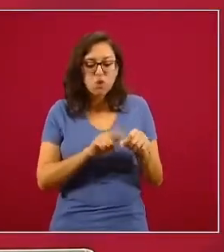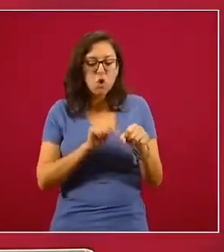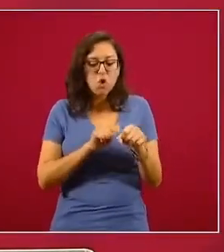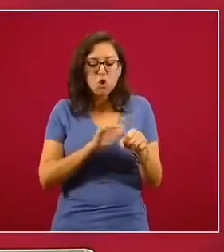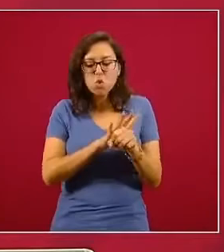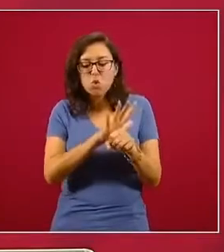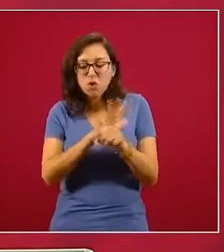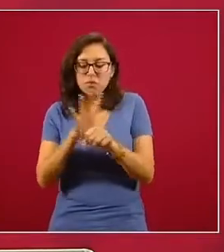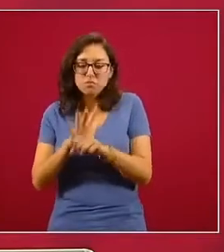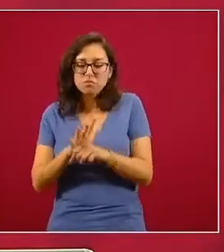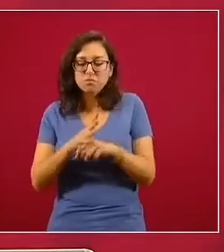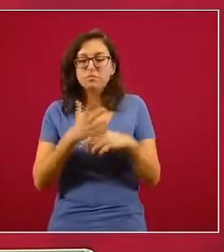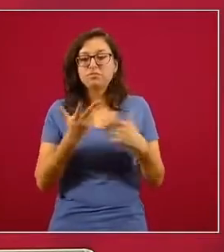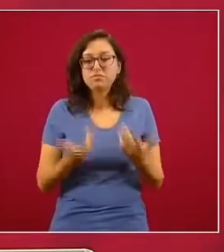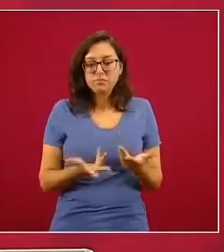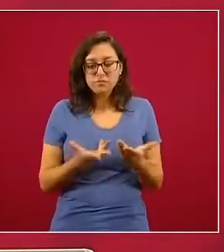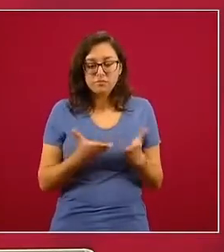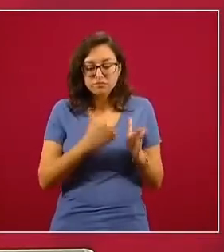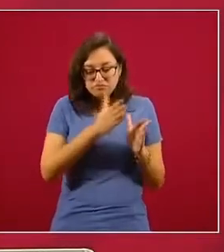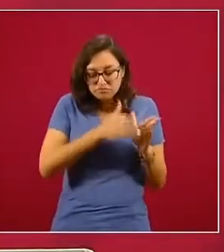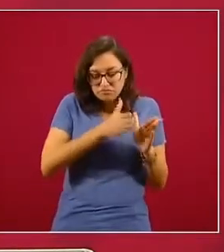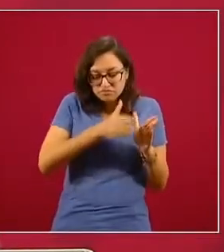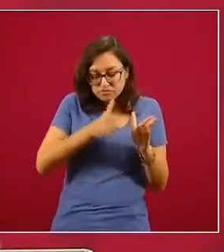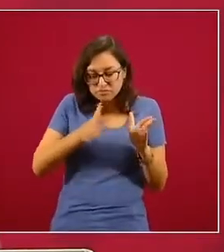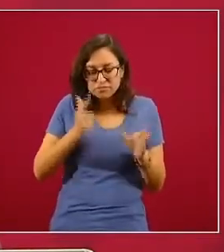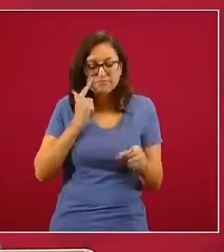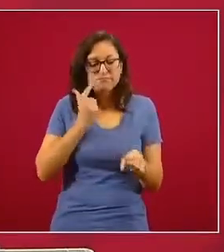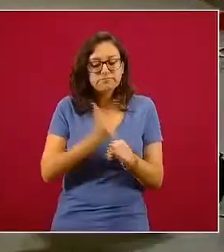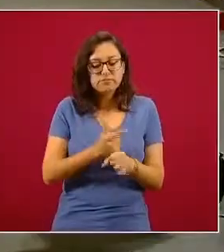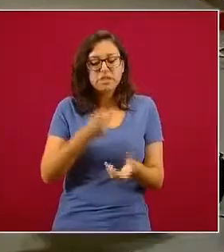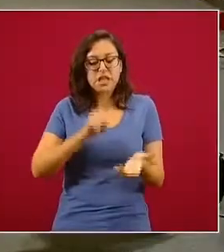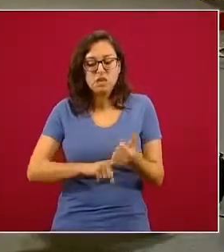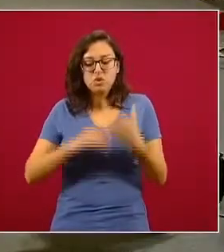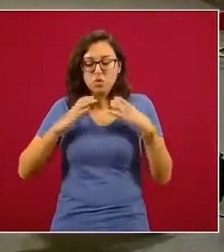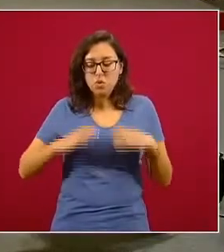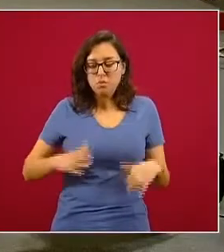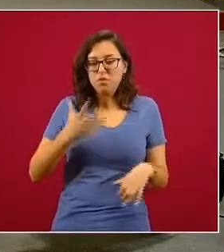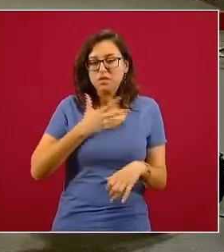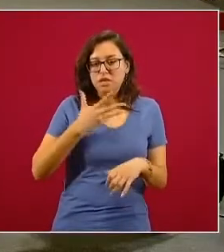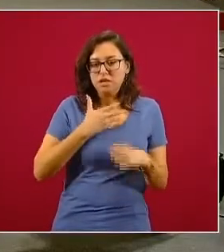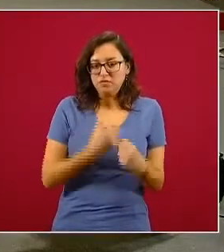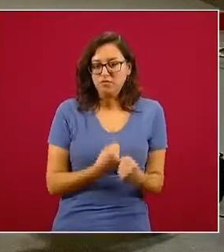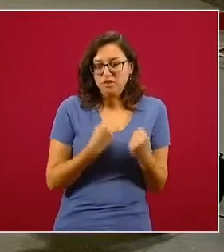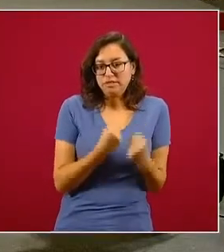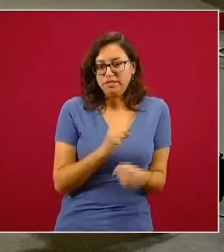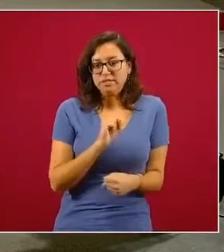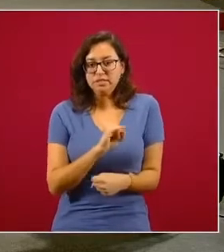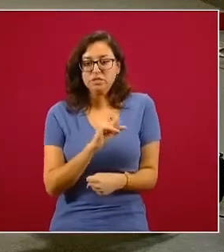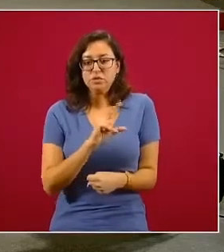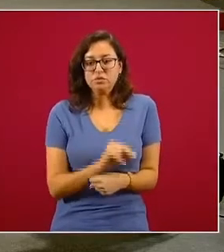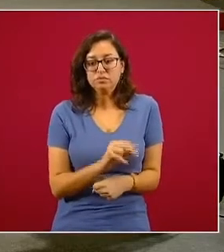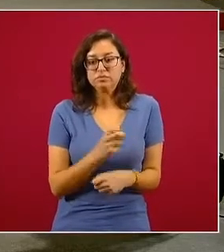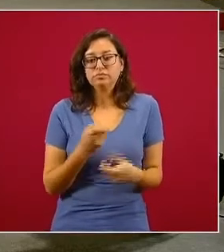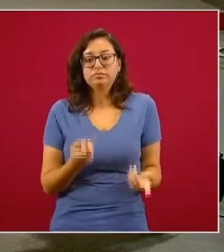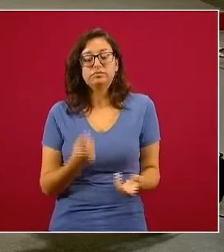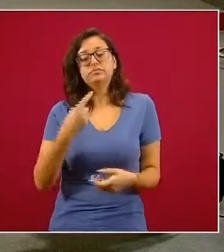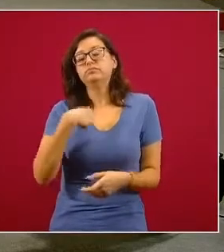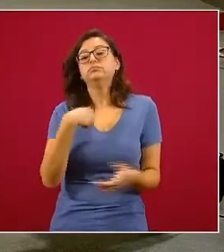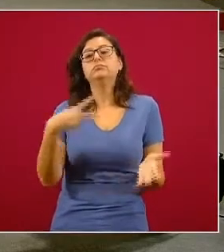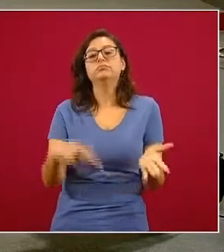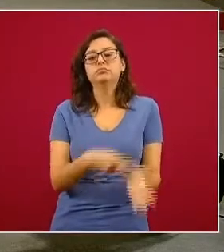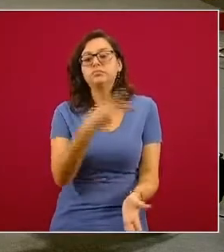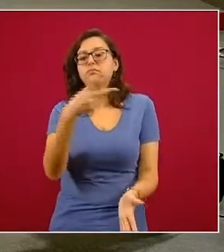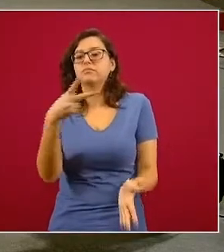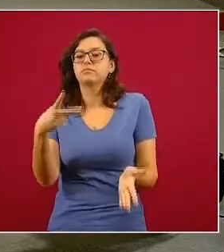de una línea que identifica los anticuerpos. Es de las pruebas rápidas. Sobre estas pruebas rápidas me he pronunciado